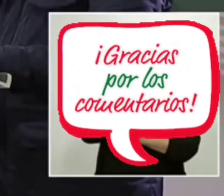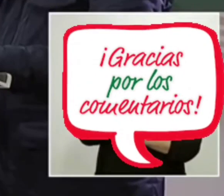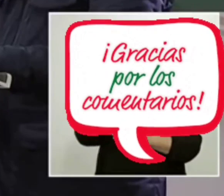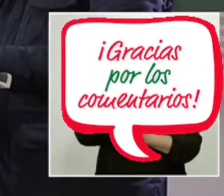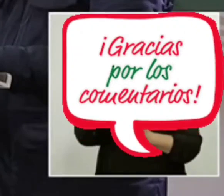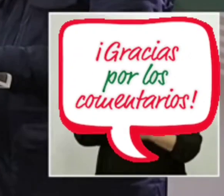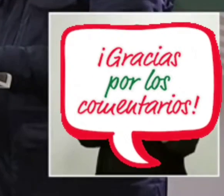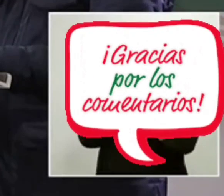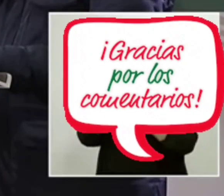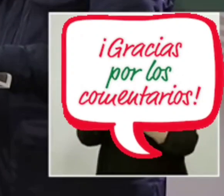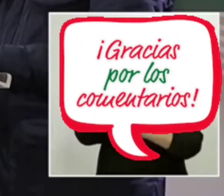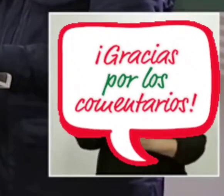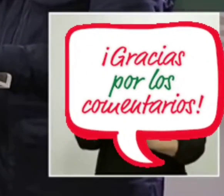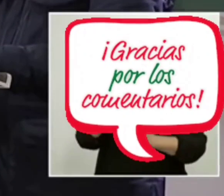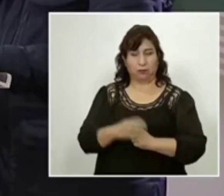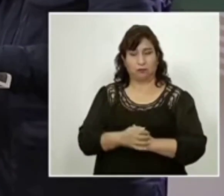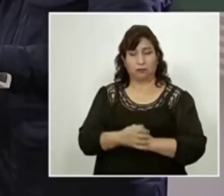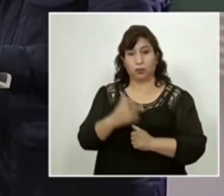millones de pesos.